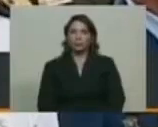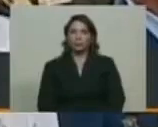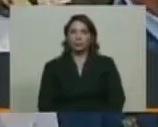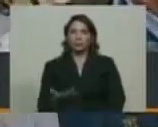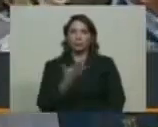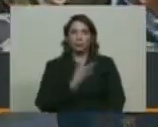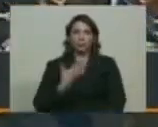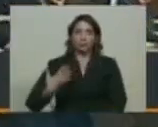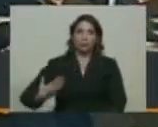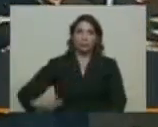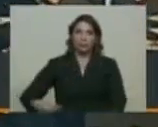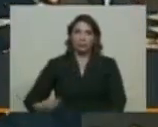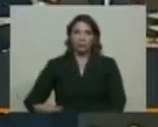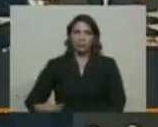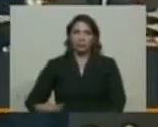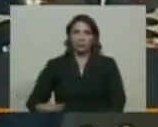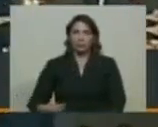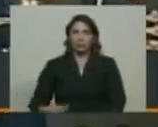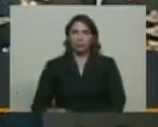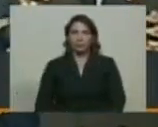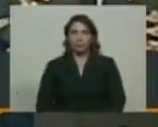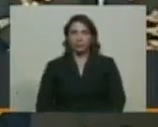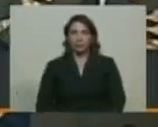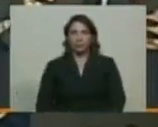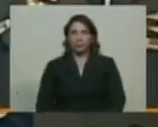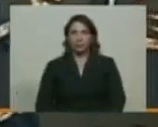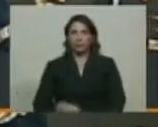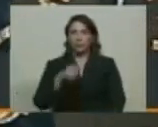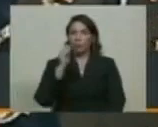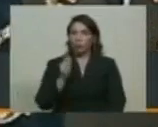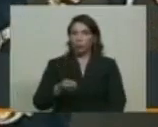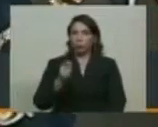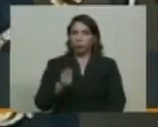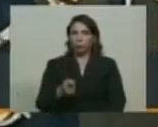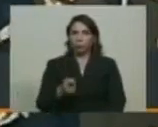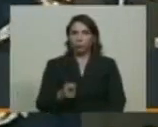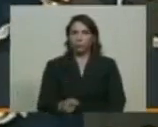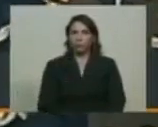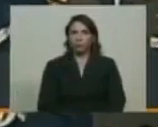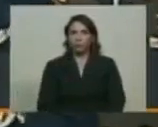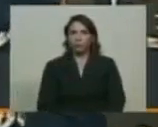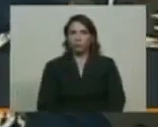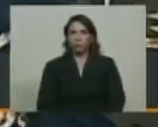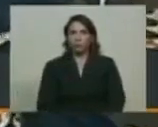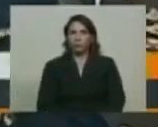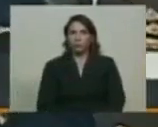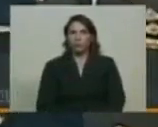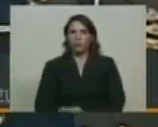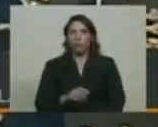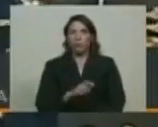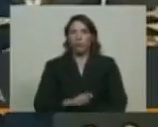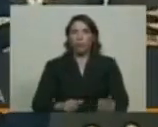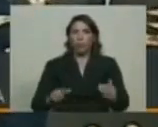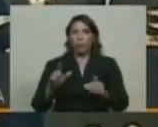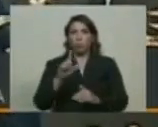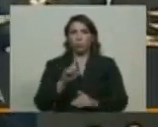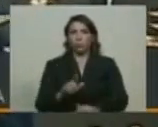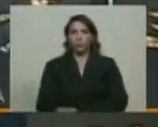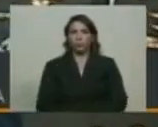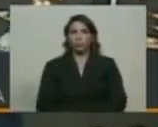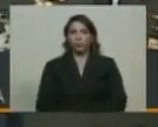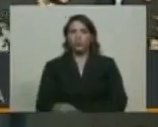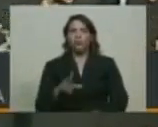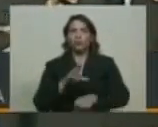presidente del Tribunal Supremo de Justicia, magistrado doctor Michael